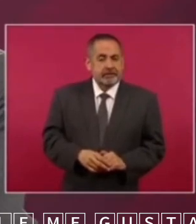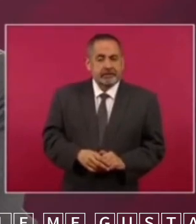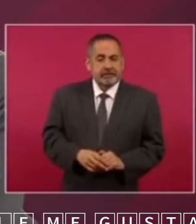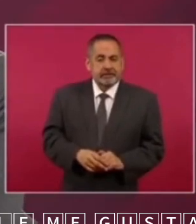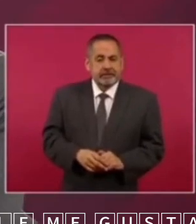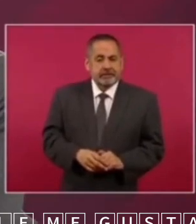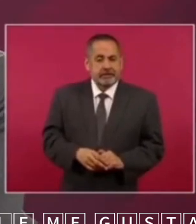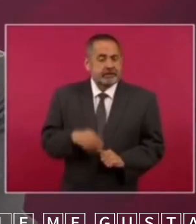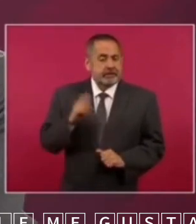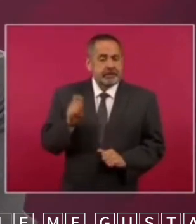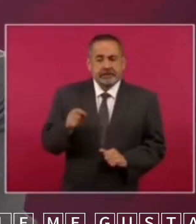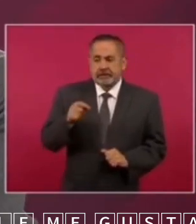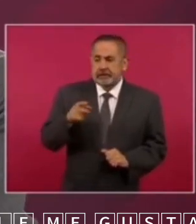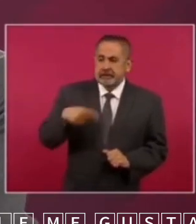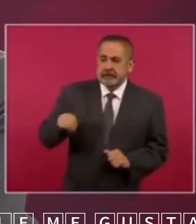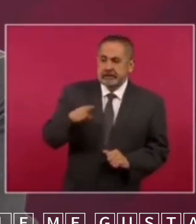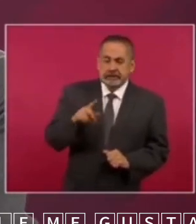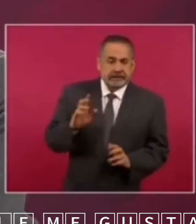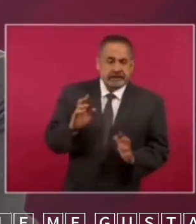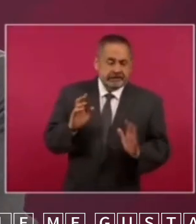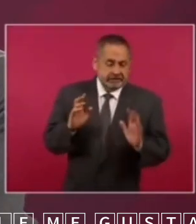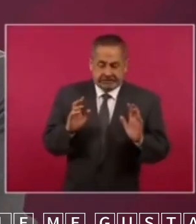la actuación